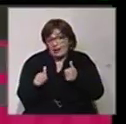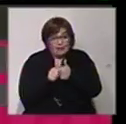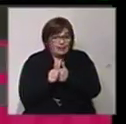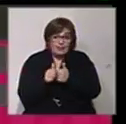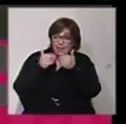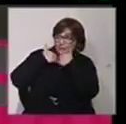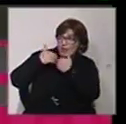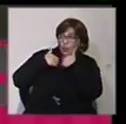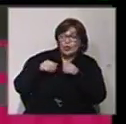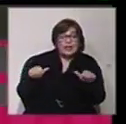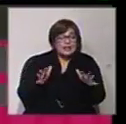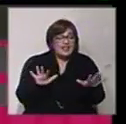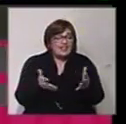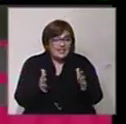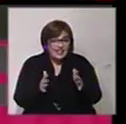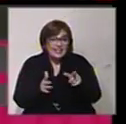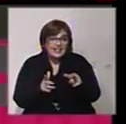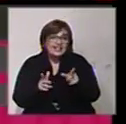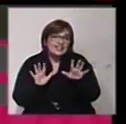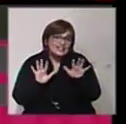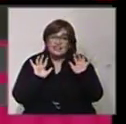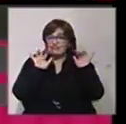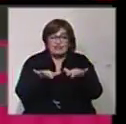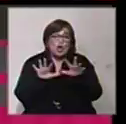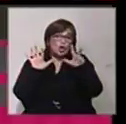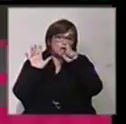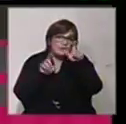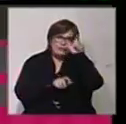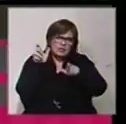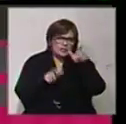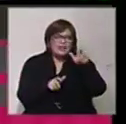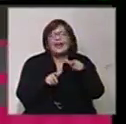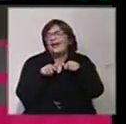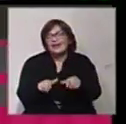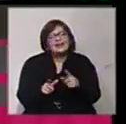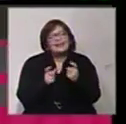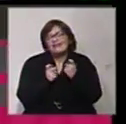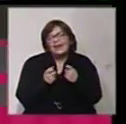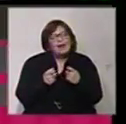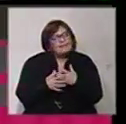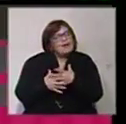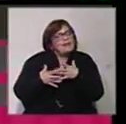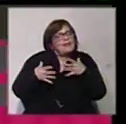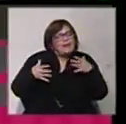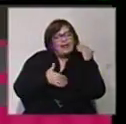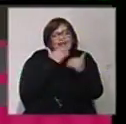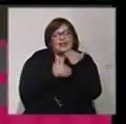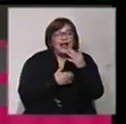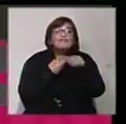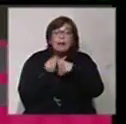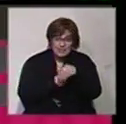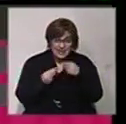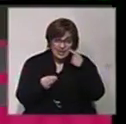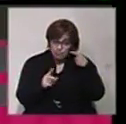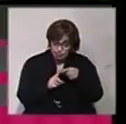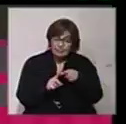estén preguntando qué es lo que estamos haciendo. Para que hayan ido 8.000 personas. Claro, entonces para eso teníamos que crecer y crecer un poco hacia lo que era la familia. Eso fue un poco el objetivo